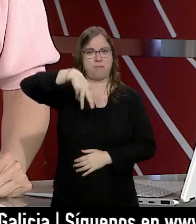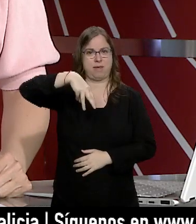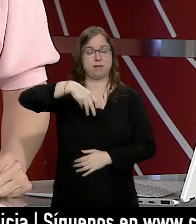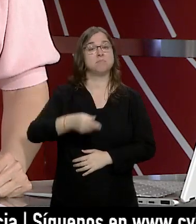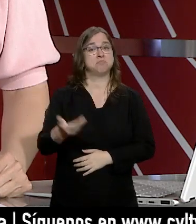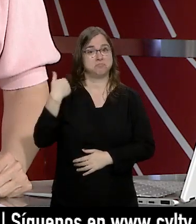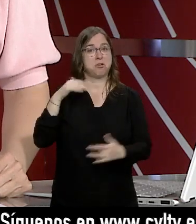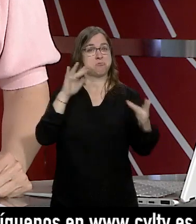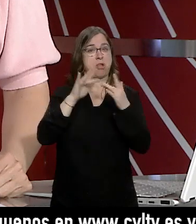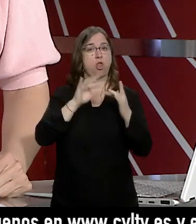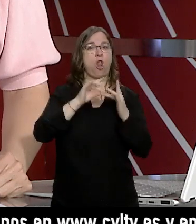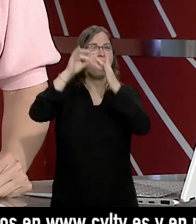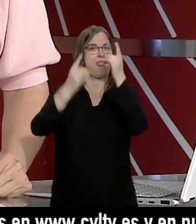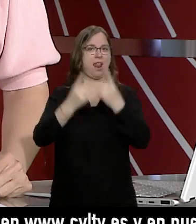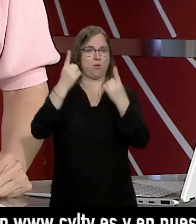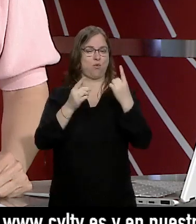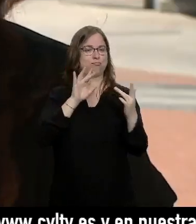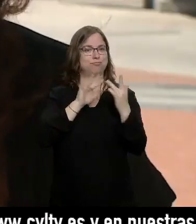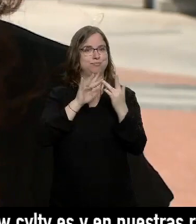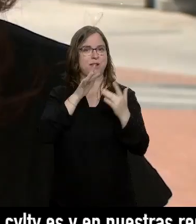los que lo encabezaron.